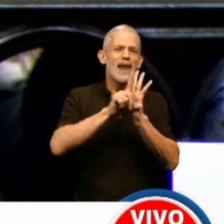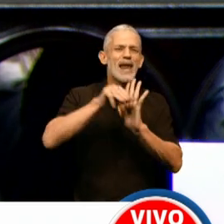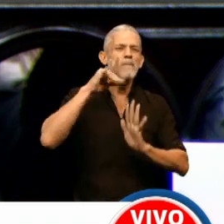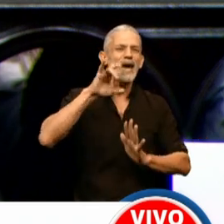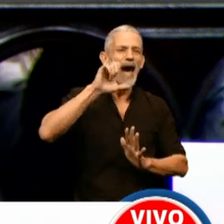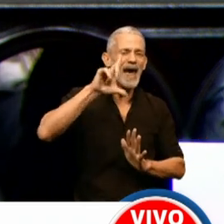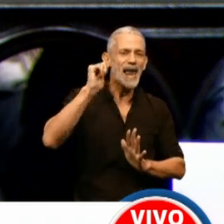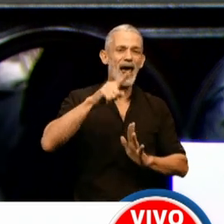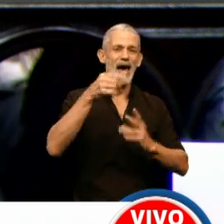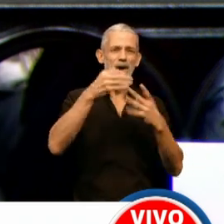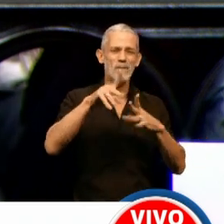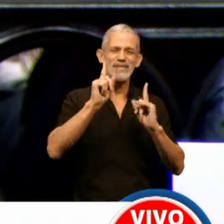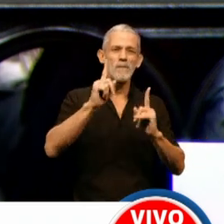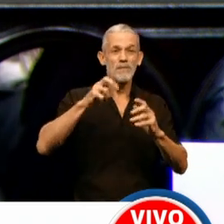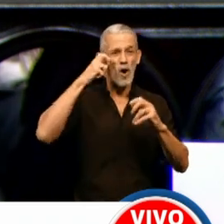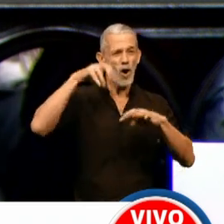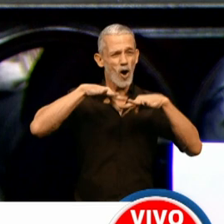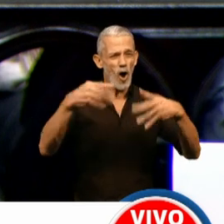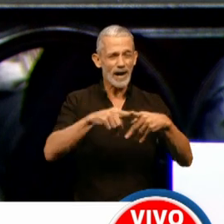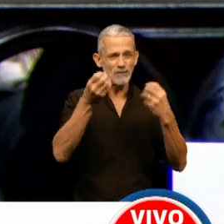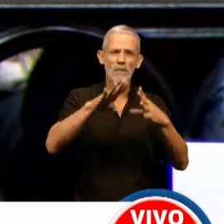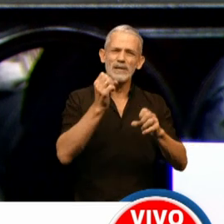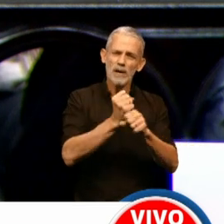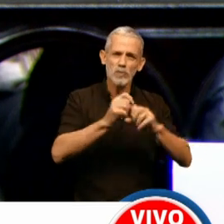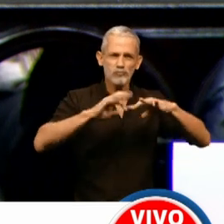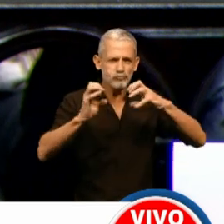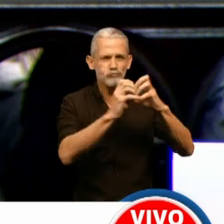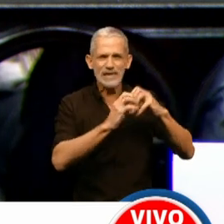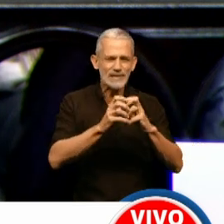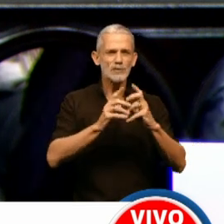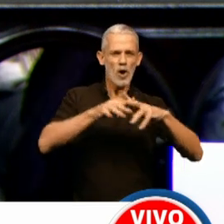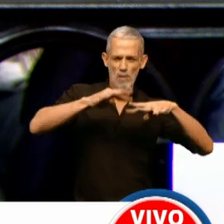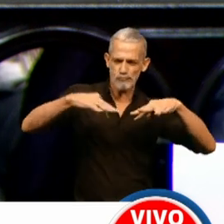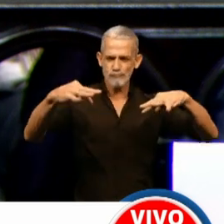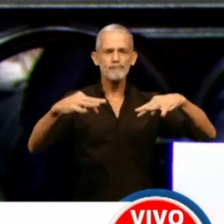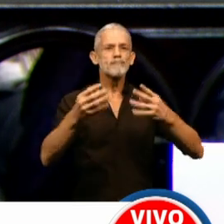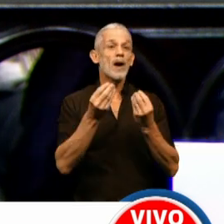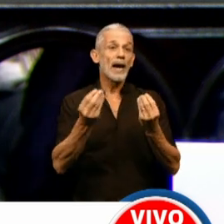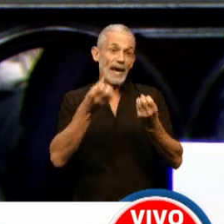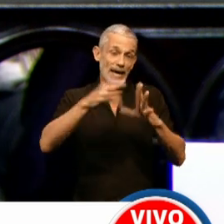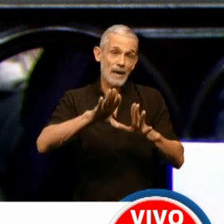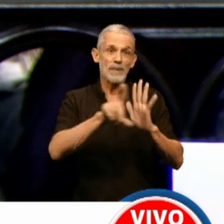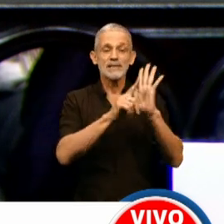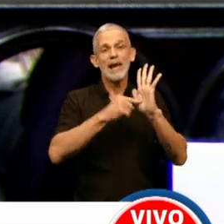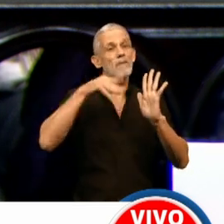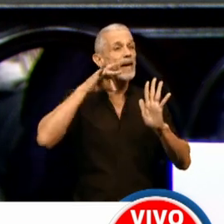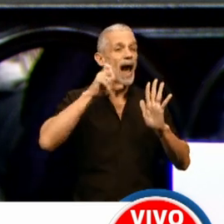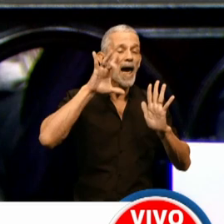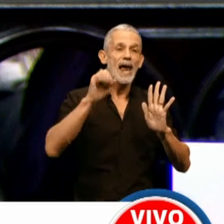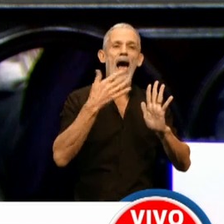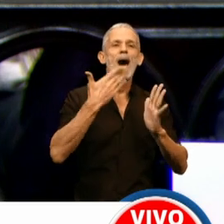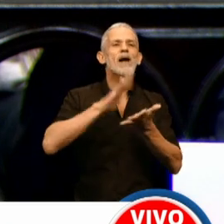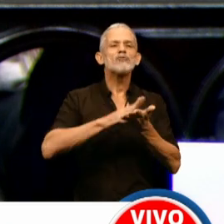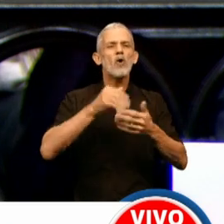empiece como hemos hecho en este congreso desde que iniciamos las sesiones la formación que empiece a hablar también de